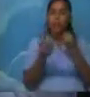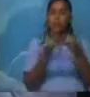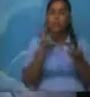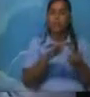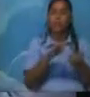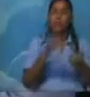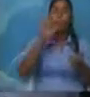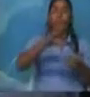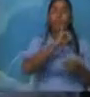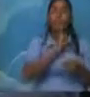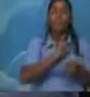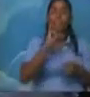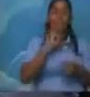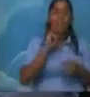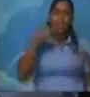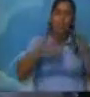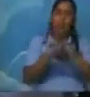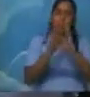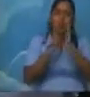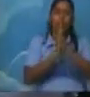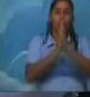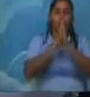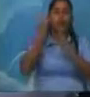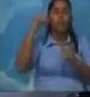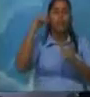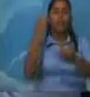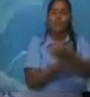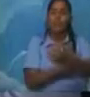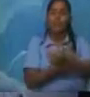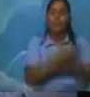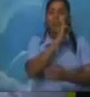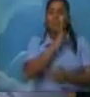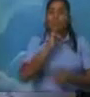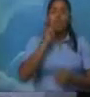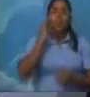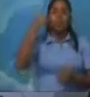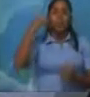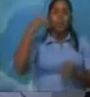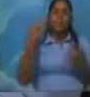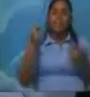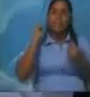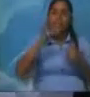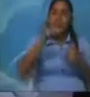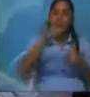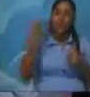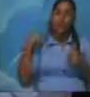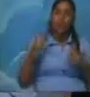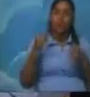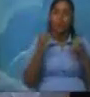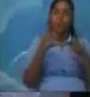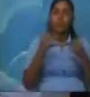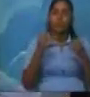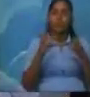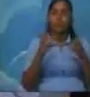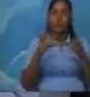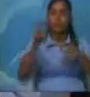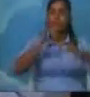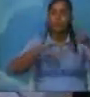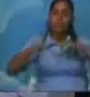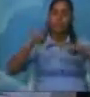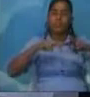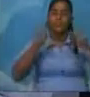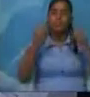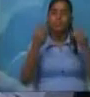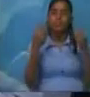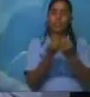bastar en Israel Vamos a orar todos por el hermano puerta en Israel para que si Tuvo muchos este visitantes y